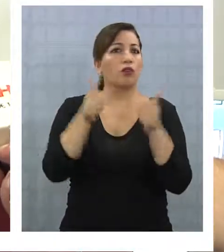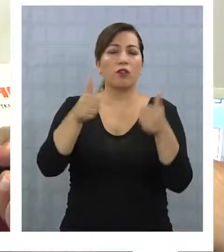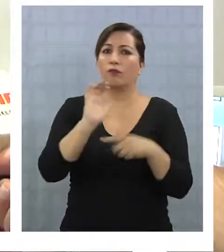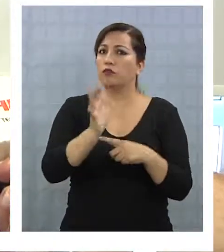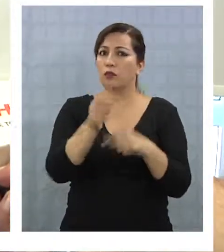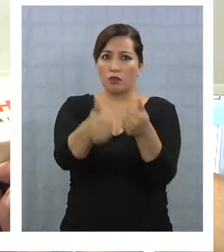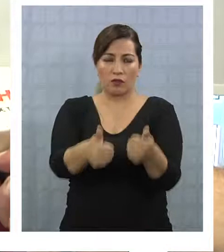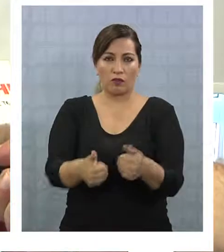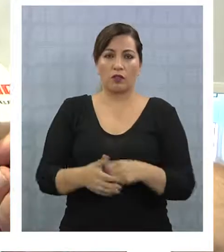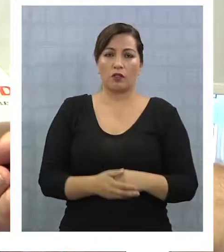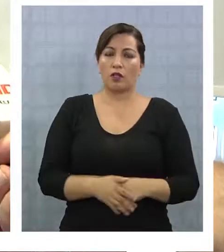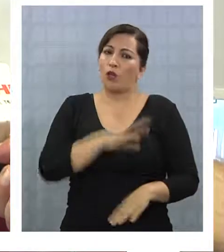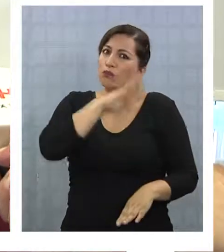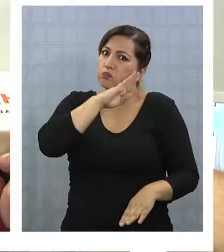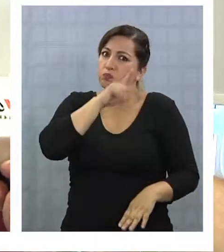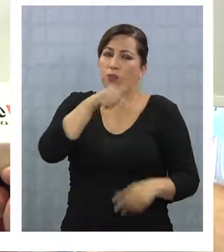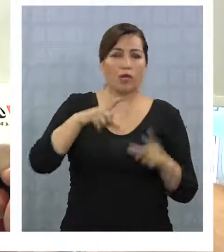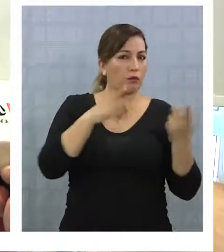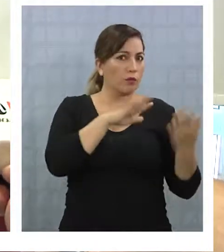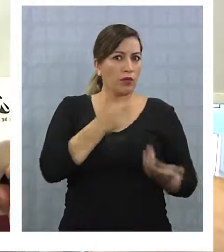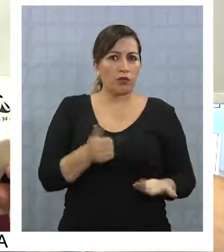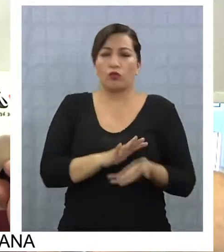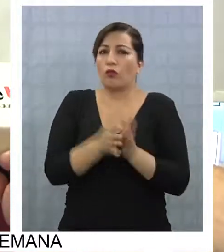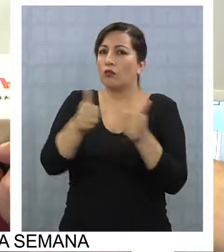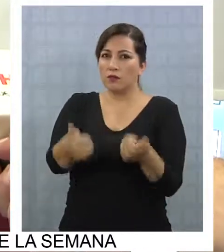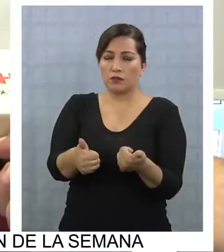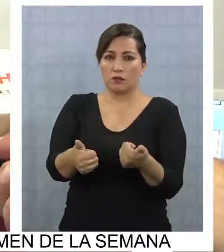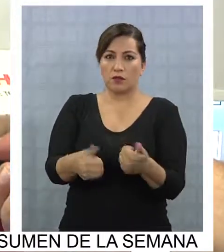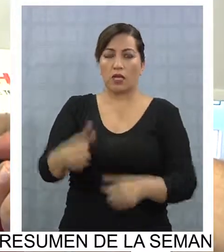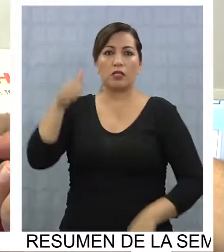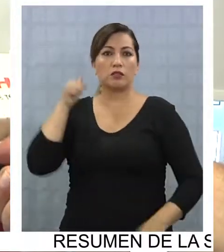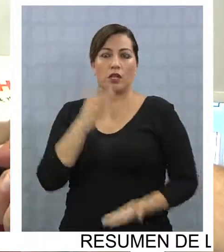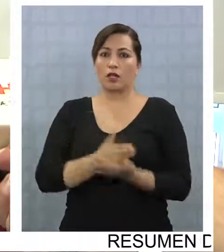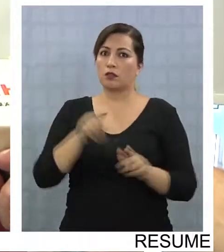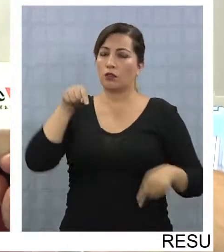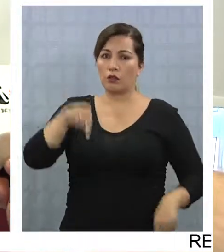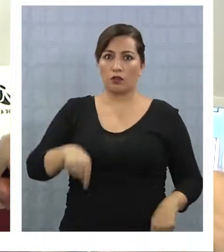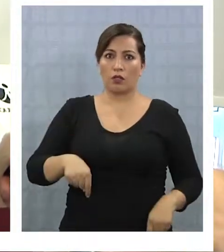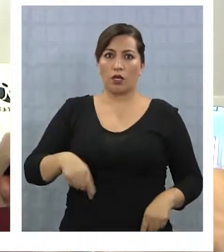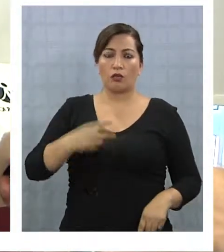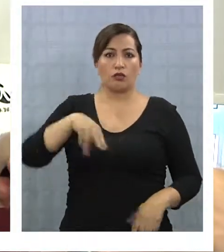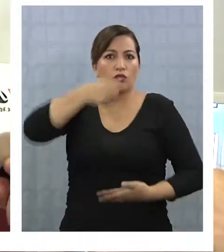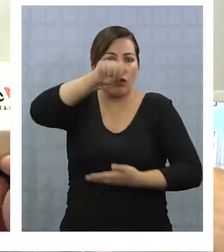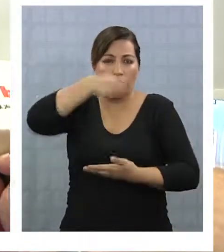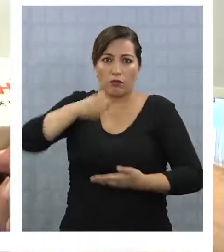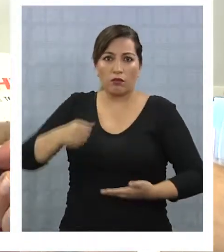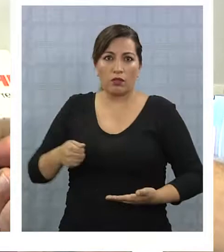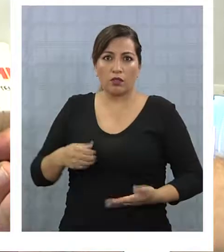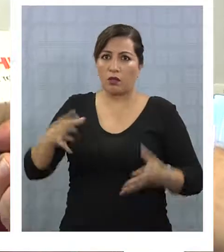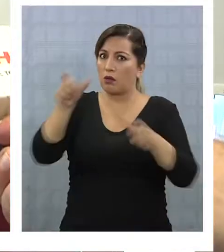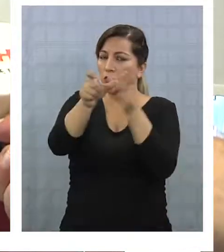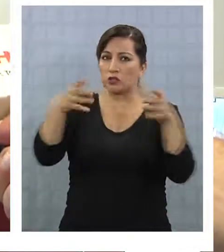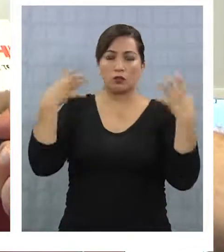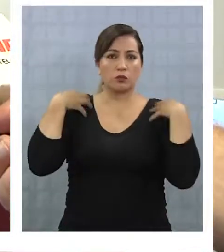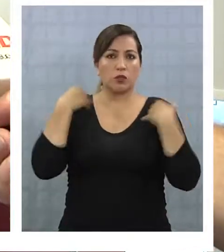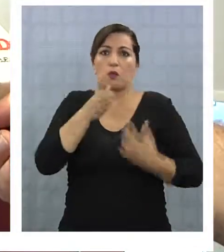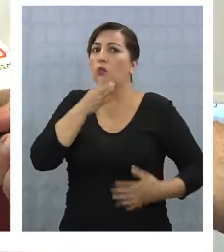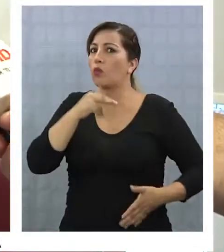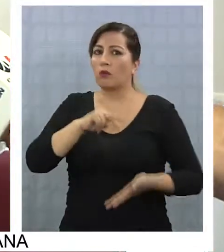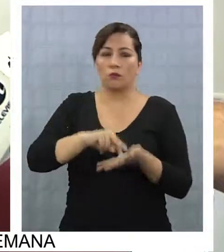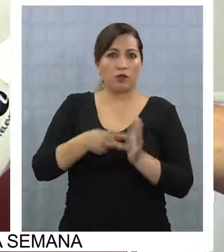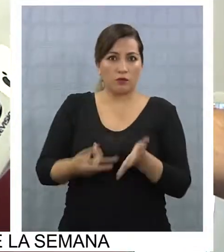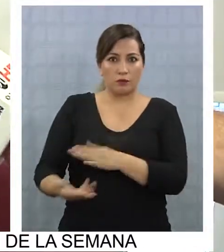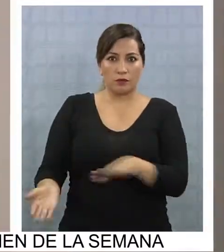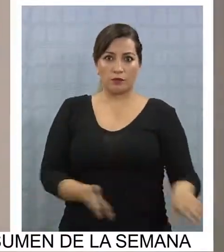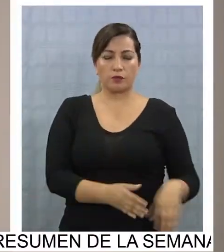de los atractivos por una parte y los alojamientos turísticos, desde ayer hasta hoy día que hemos estado monitoreando con los encargados de turismo municipal, no ha